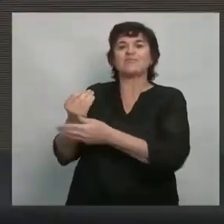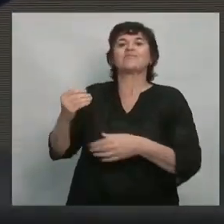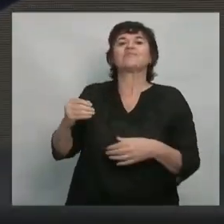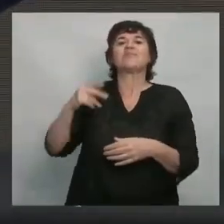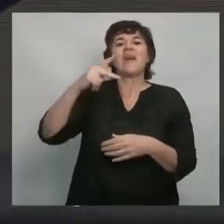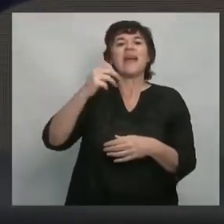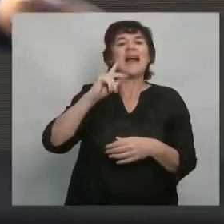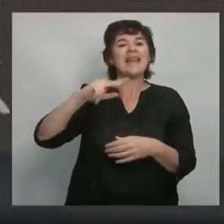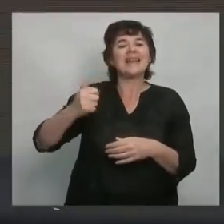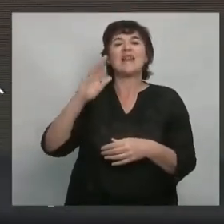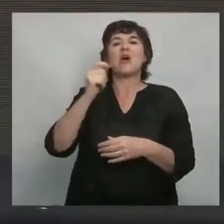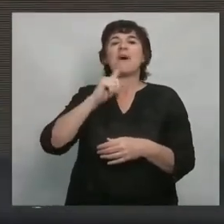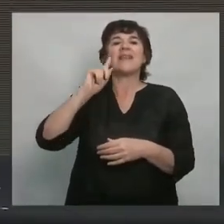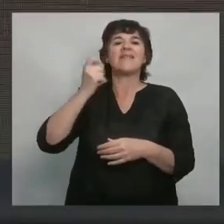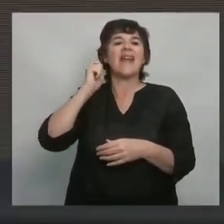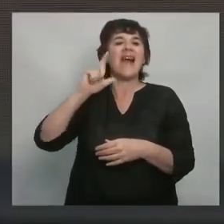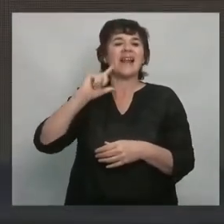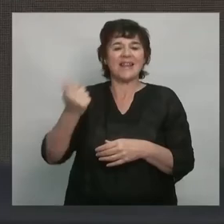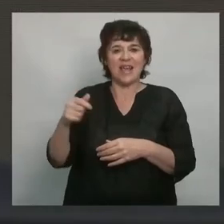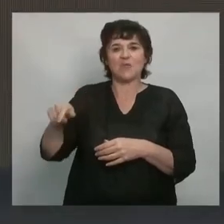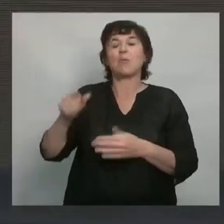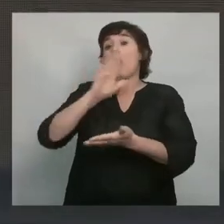secretaria ejecutiva de Claxo.